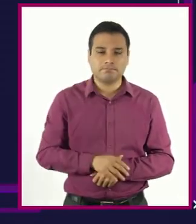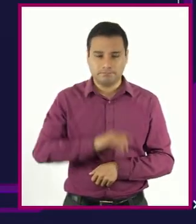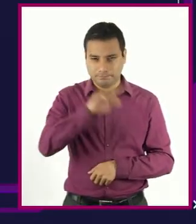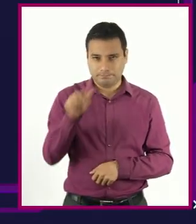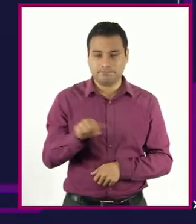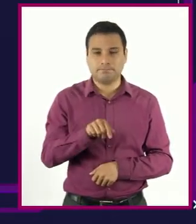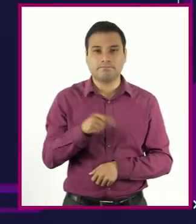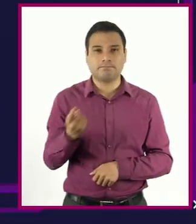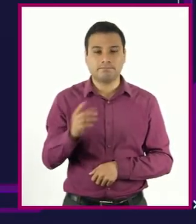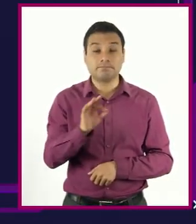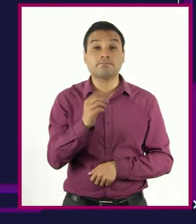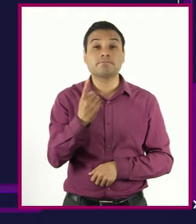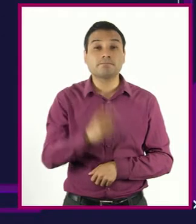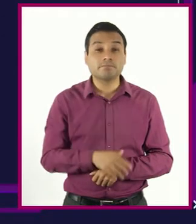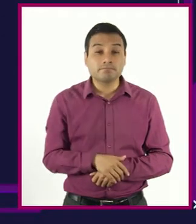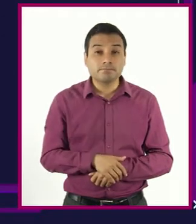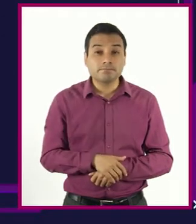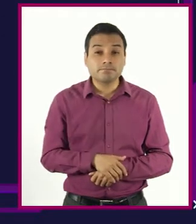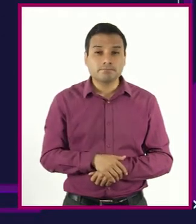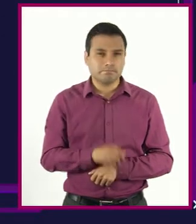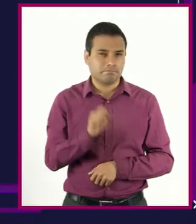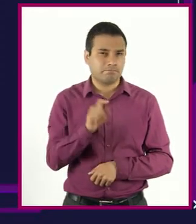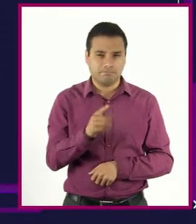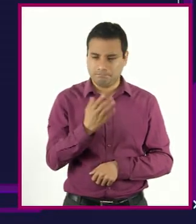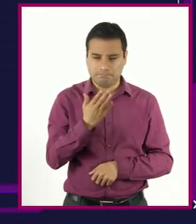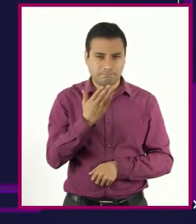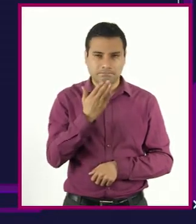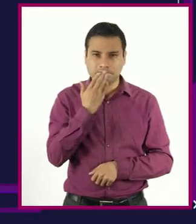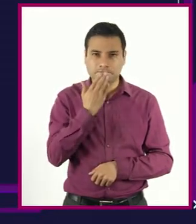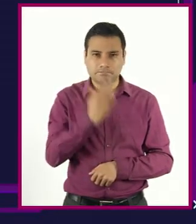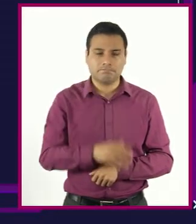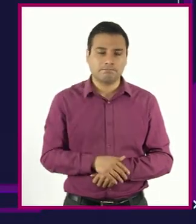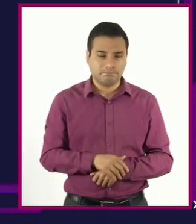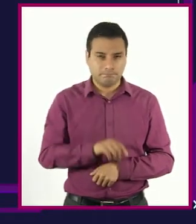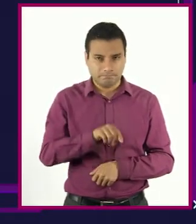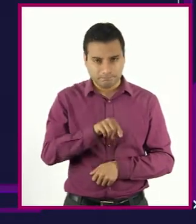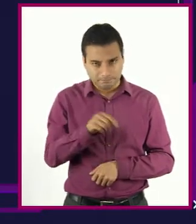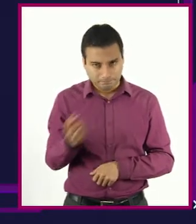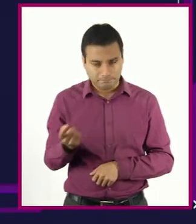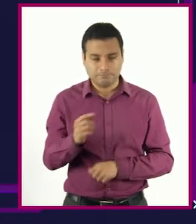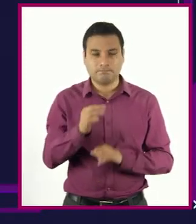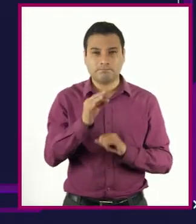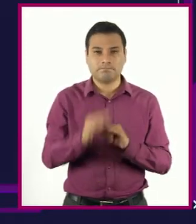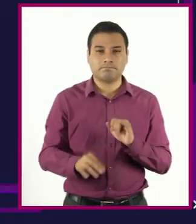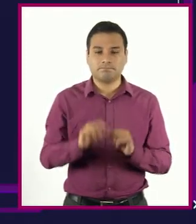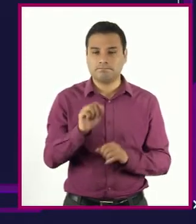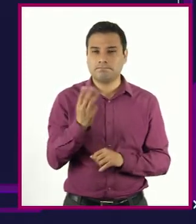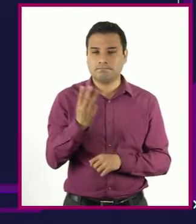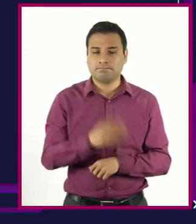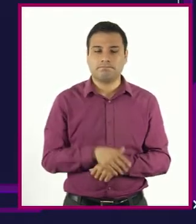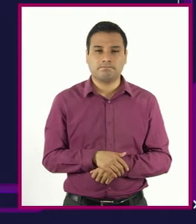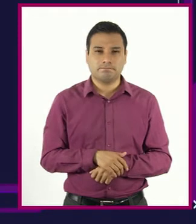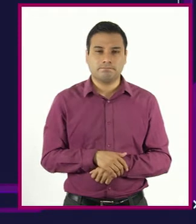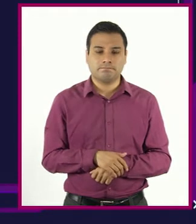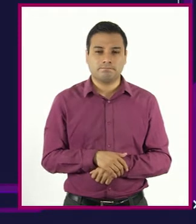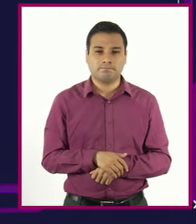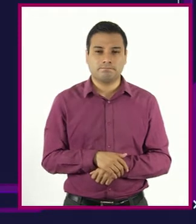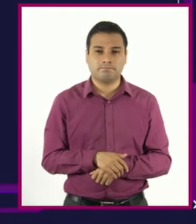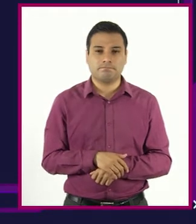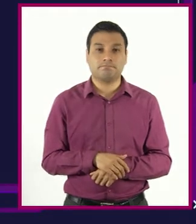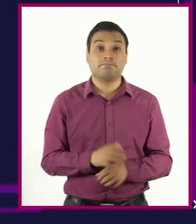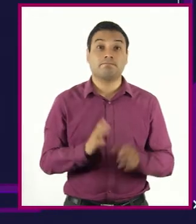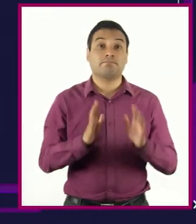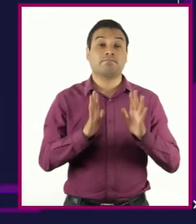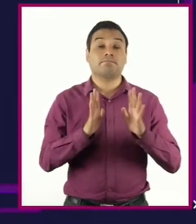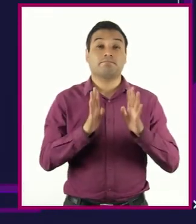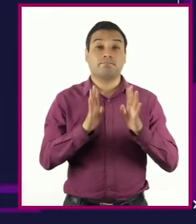siguiente número. 41 no es mayor que 73 para llegar al final de la lista. De nueva